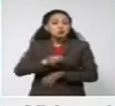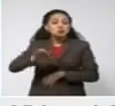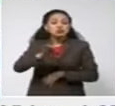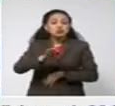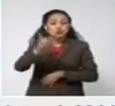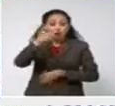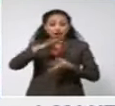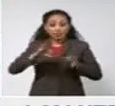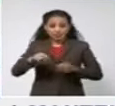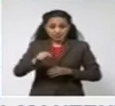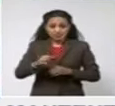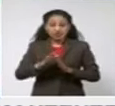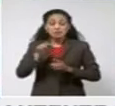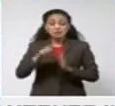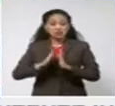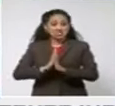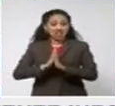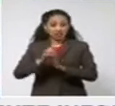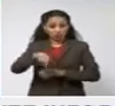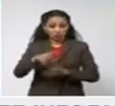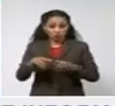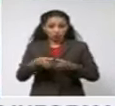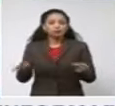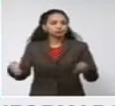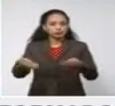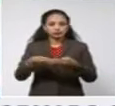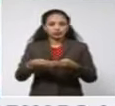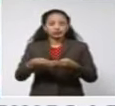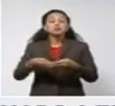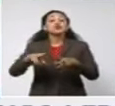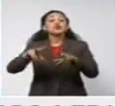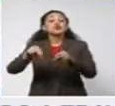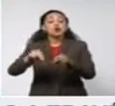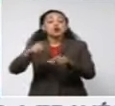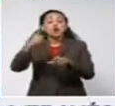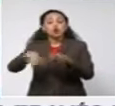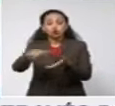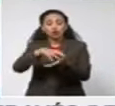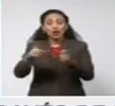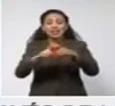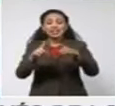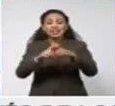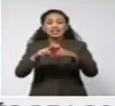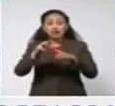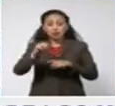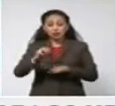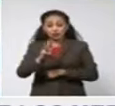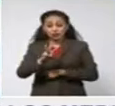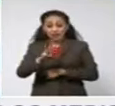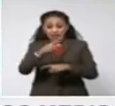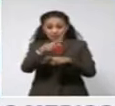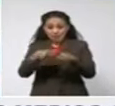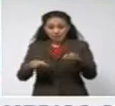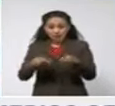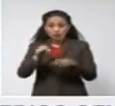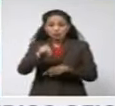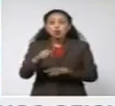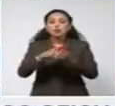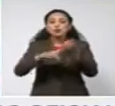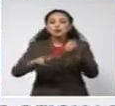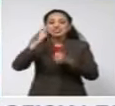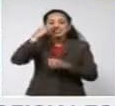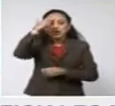San Cristóbal, se decidió abrir uno nuevo en el kilómetro 3.5 de la carretera a Sanguilí, en la provincia de Ciego de